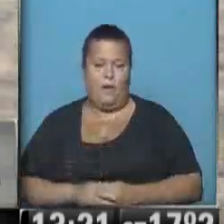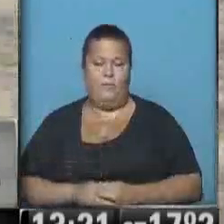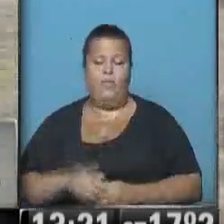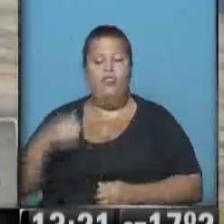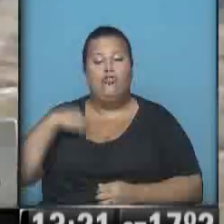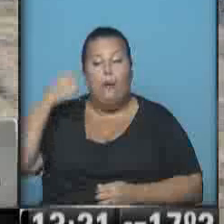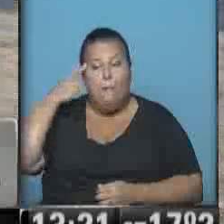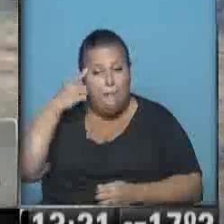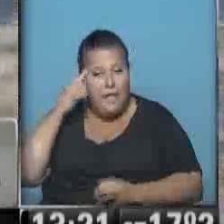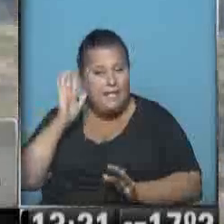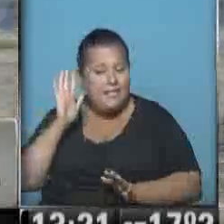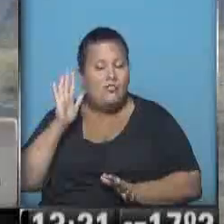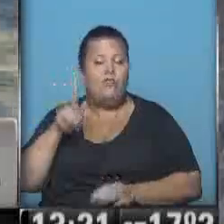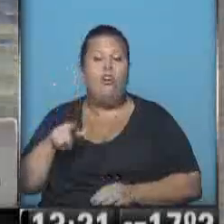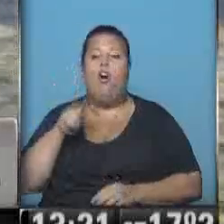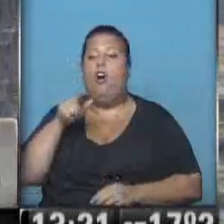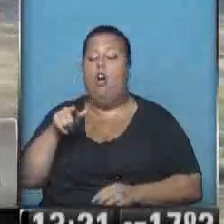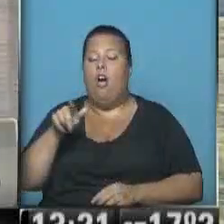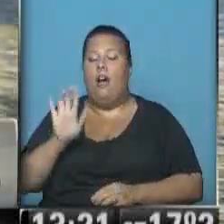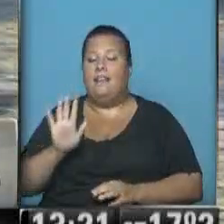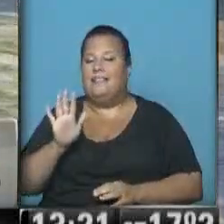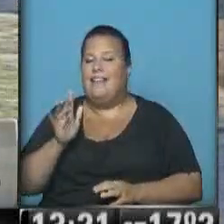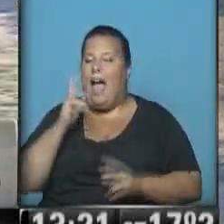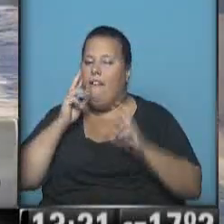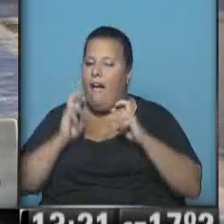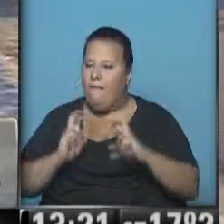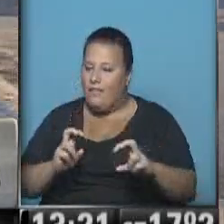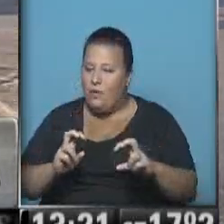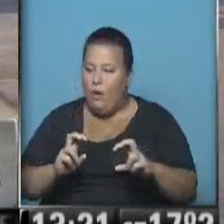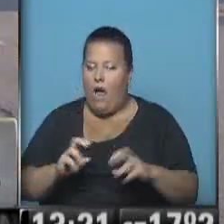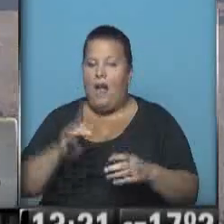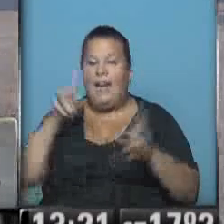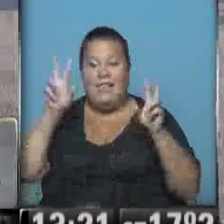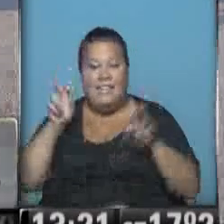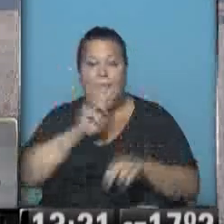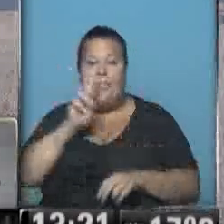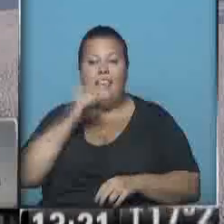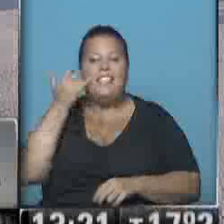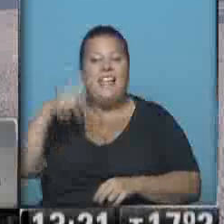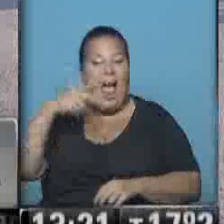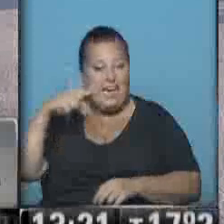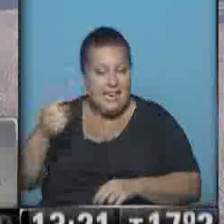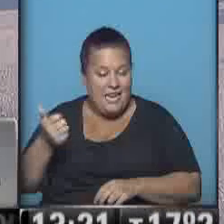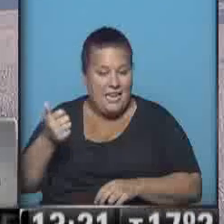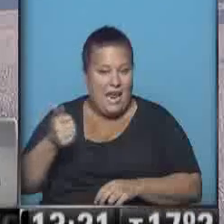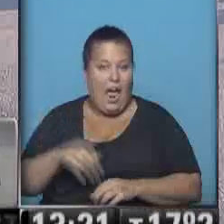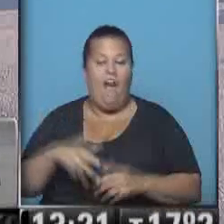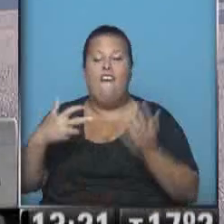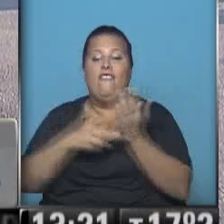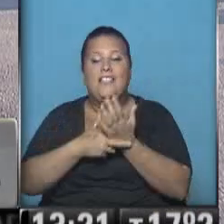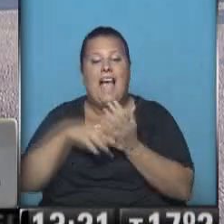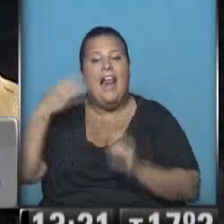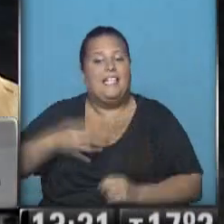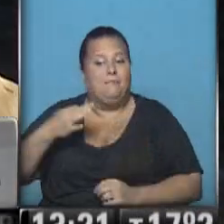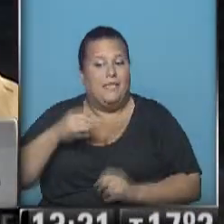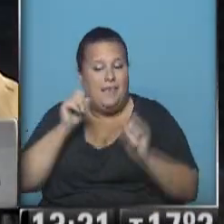yo supuse Que bueno que al estar eh siendo investigada la causa de Yanina en una fiscalía